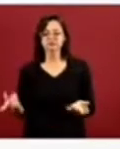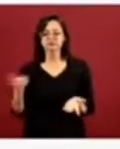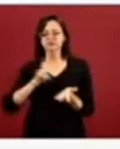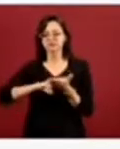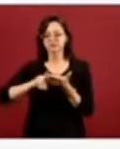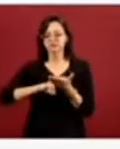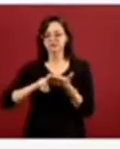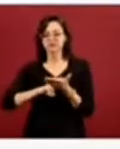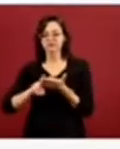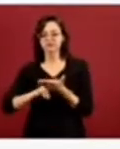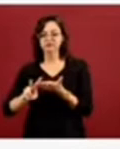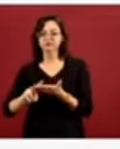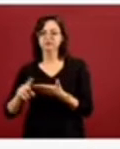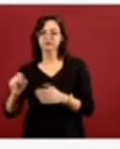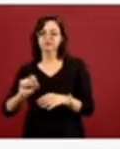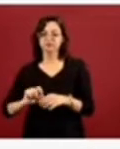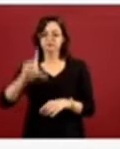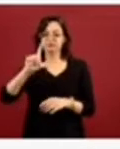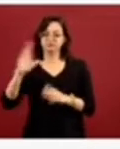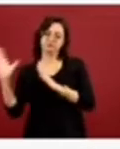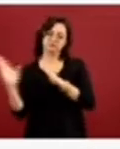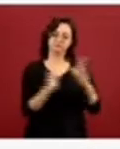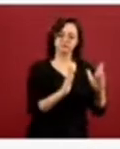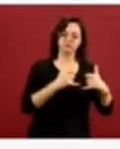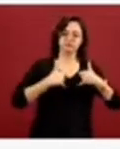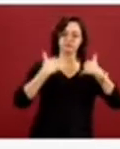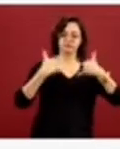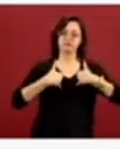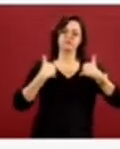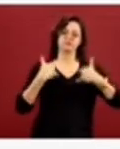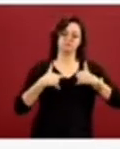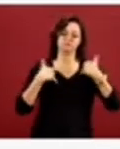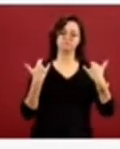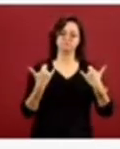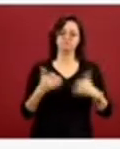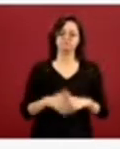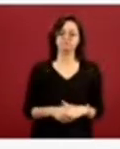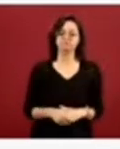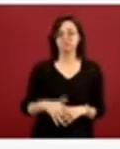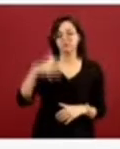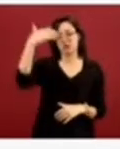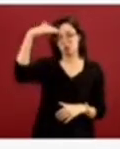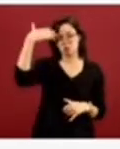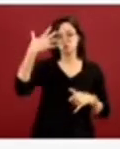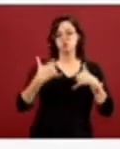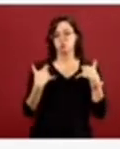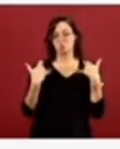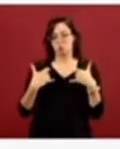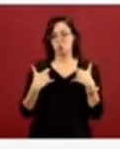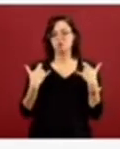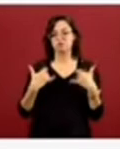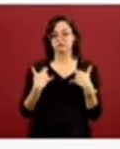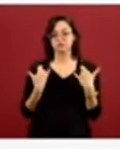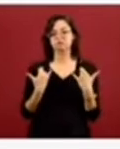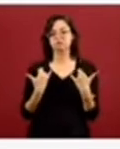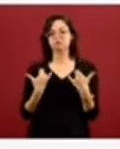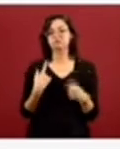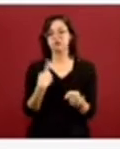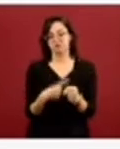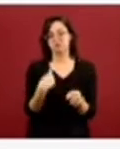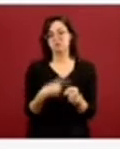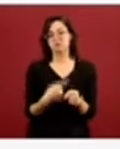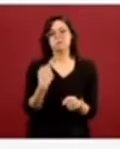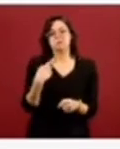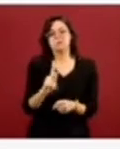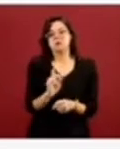verde está hacia el lado más joven, donde tenemos a los adultos jóvenes con carga importante de enfermedad,